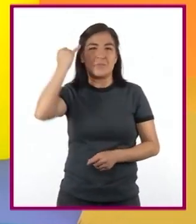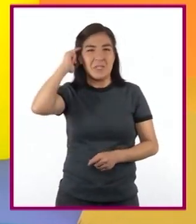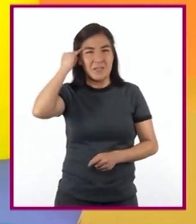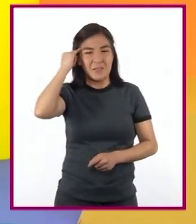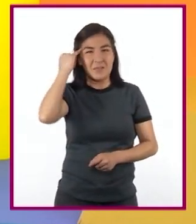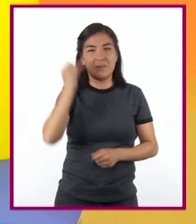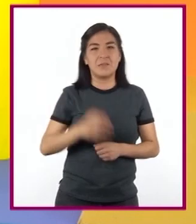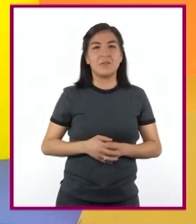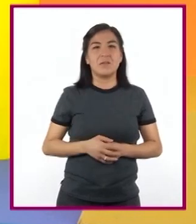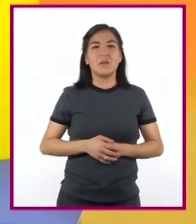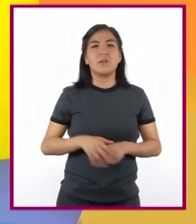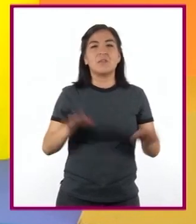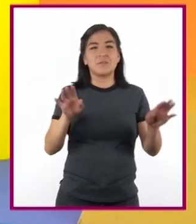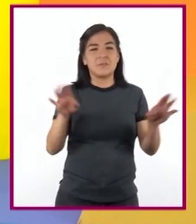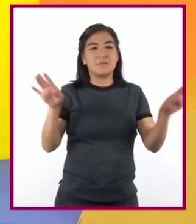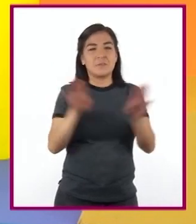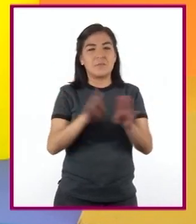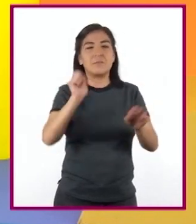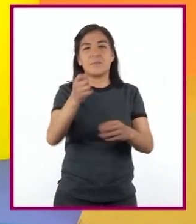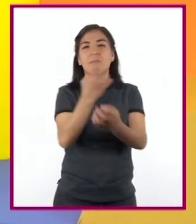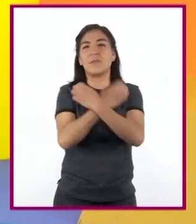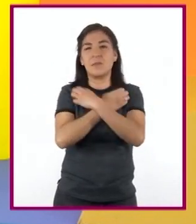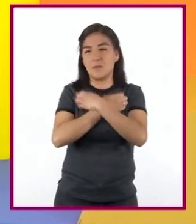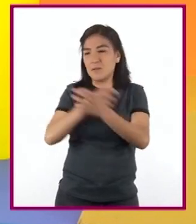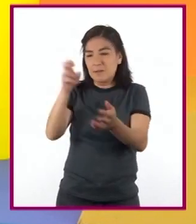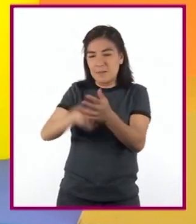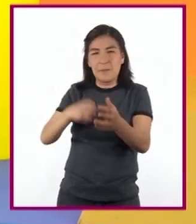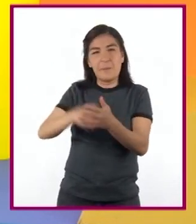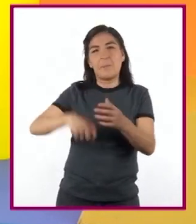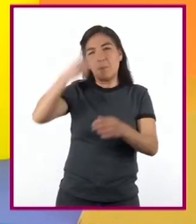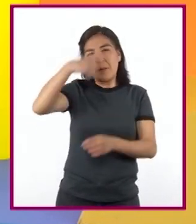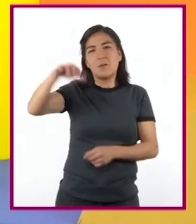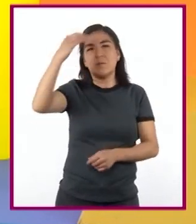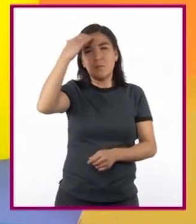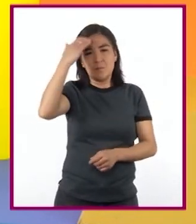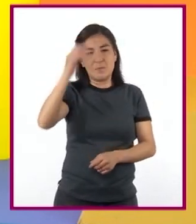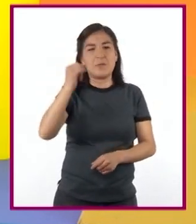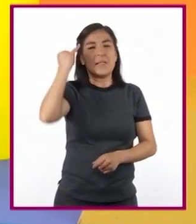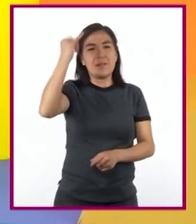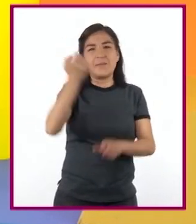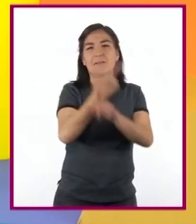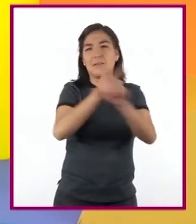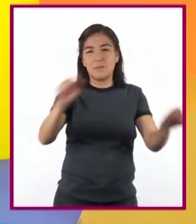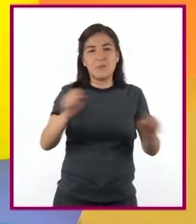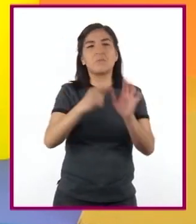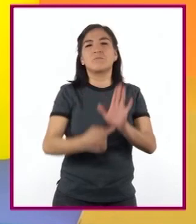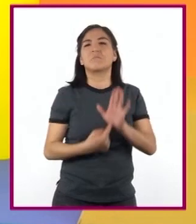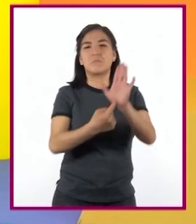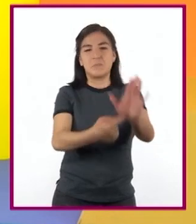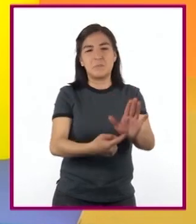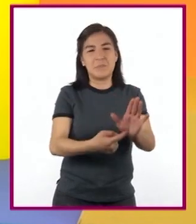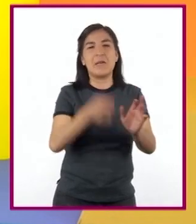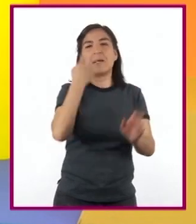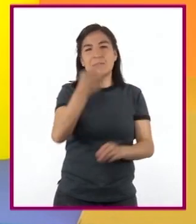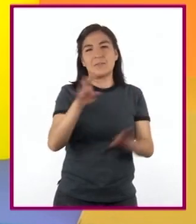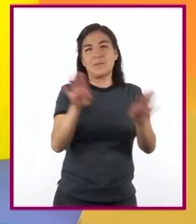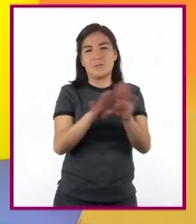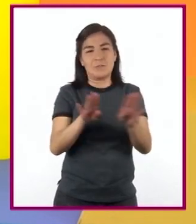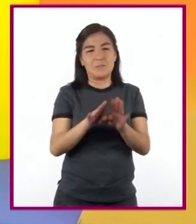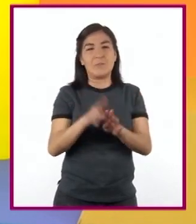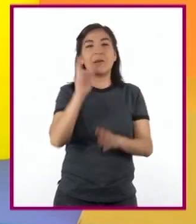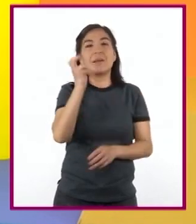quienes recibieron una educación que les permitió conocer las ideas liberales e ilustradas que llegaron a la